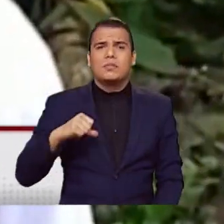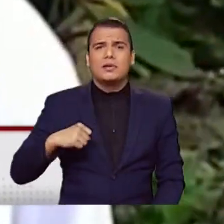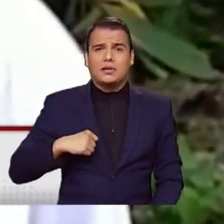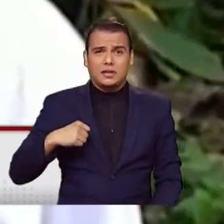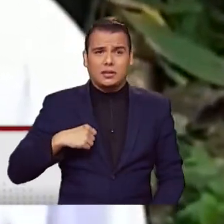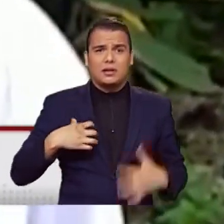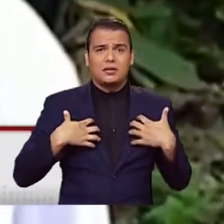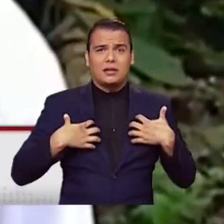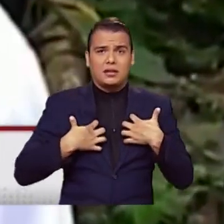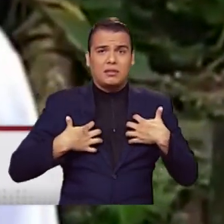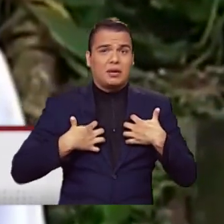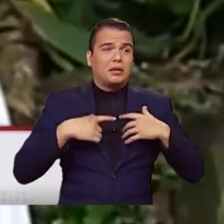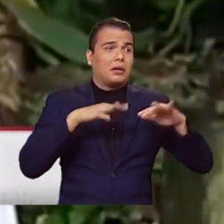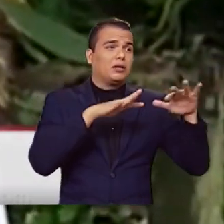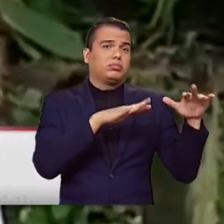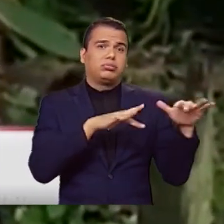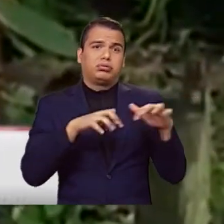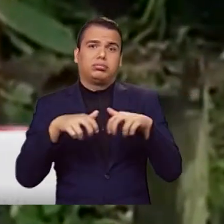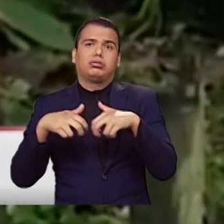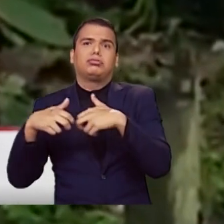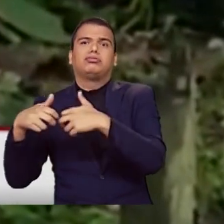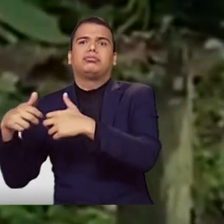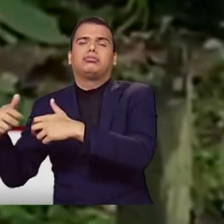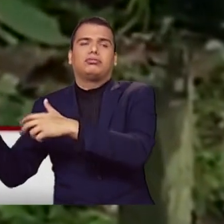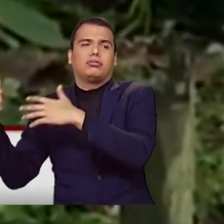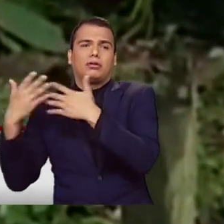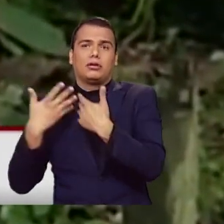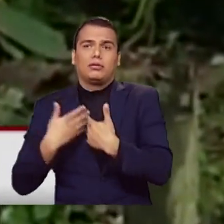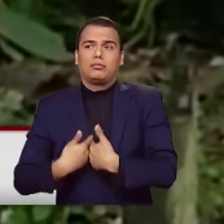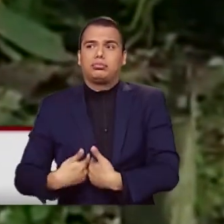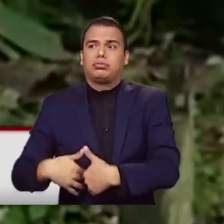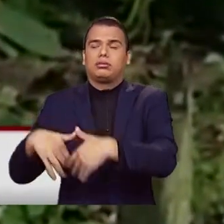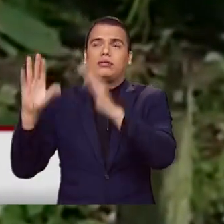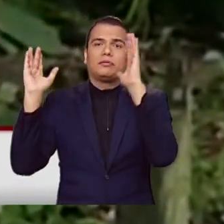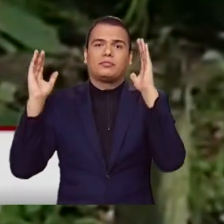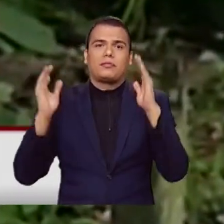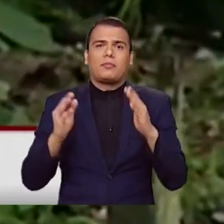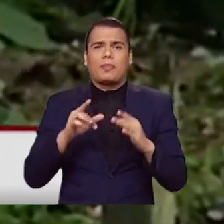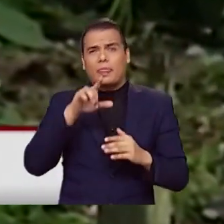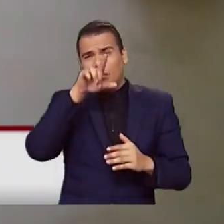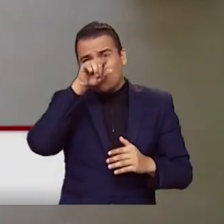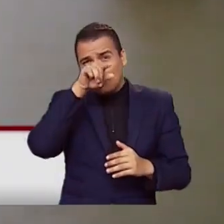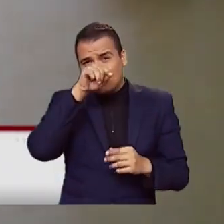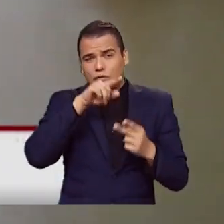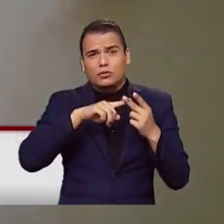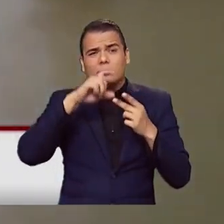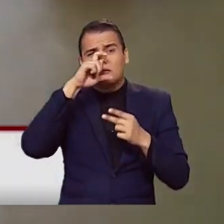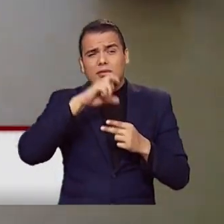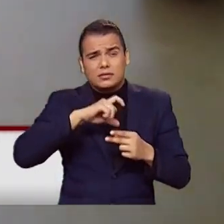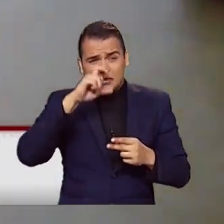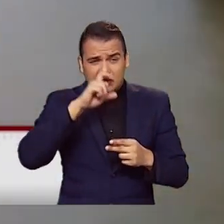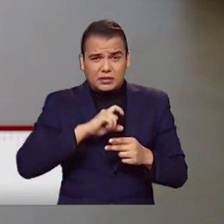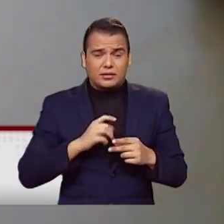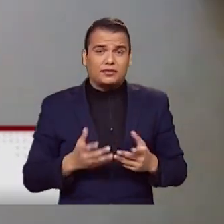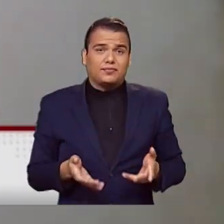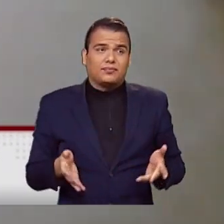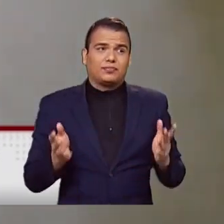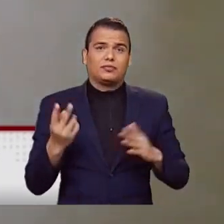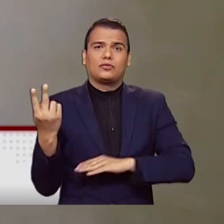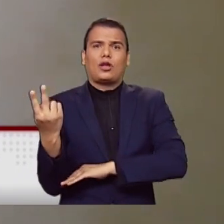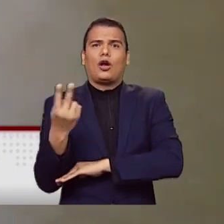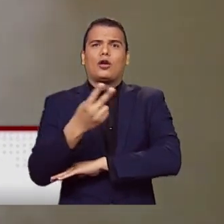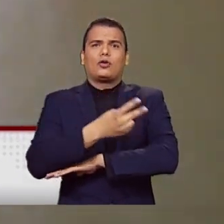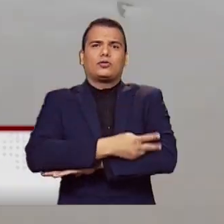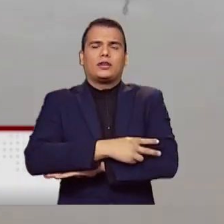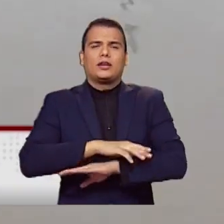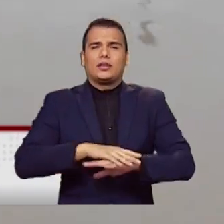todos los llevaron con el corriente, todos los agarraron los pollitos, los cerdos. Después de 2 días de